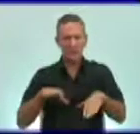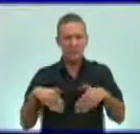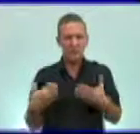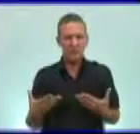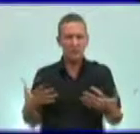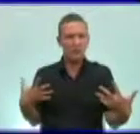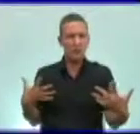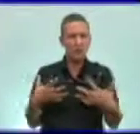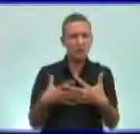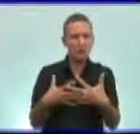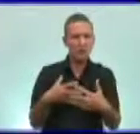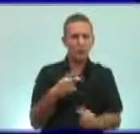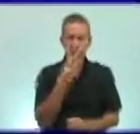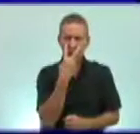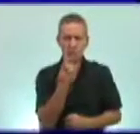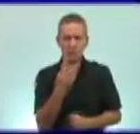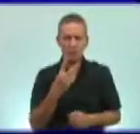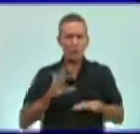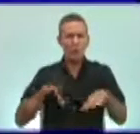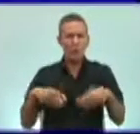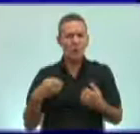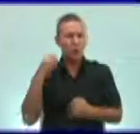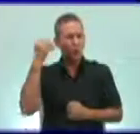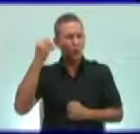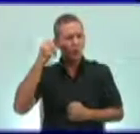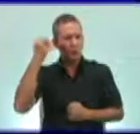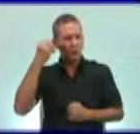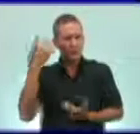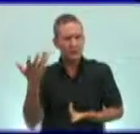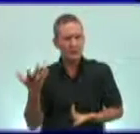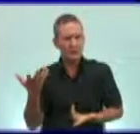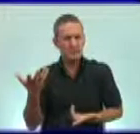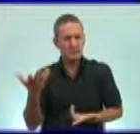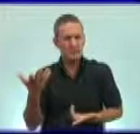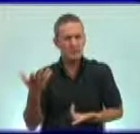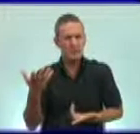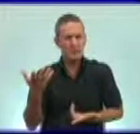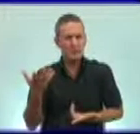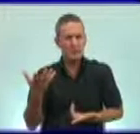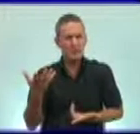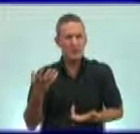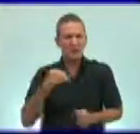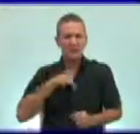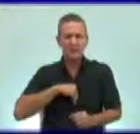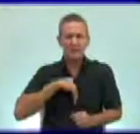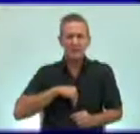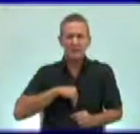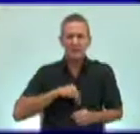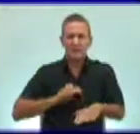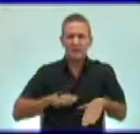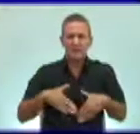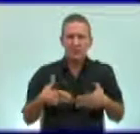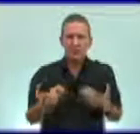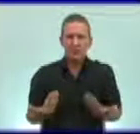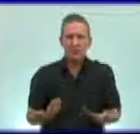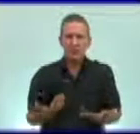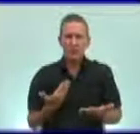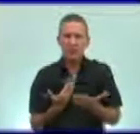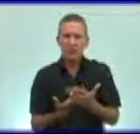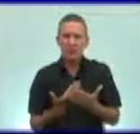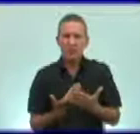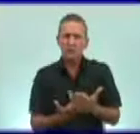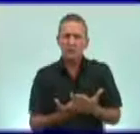que observamos, ¿cómo pensamos? ¿Cuánto sentimos? ¿Cómo se evidencian